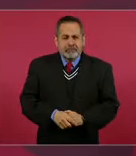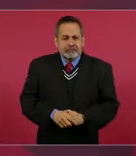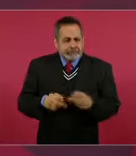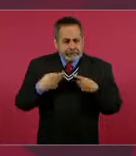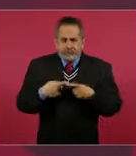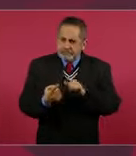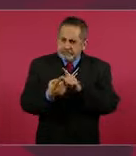persona,